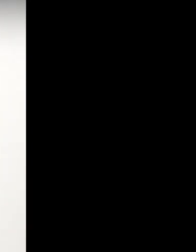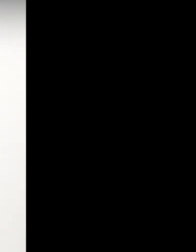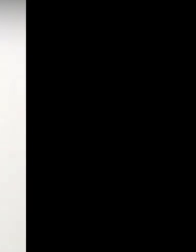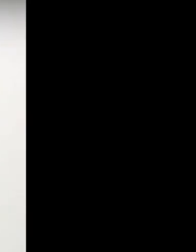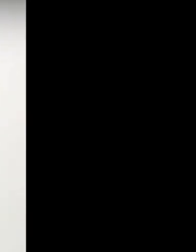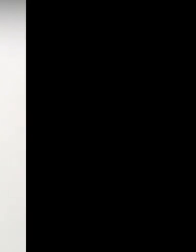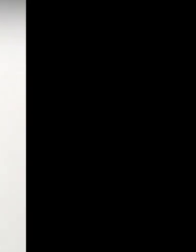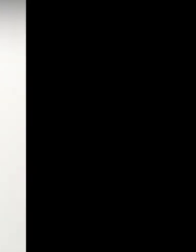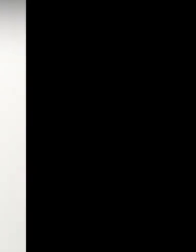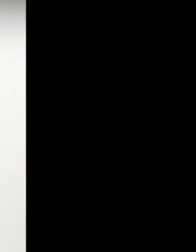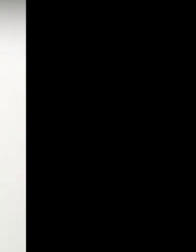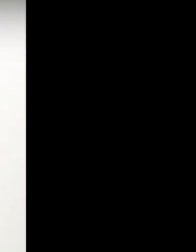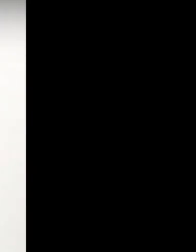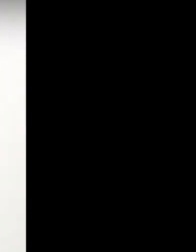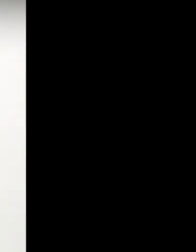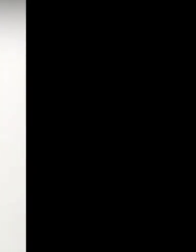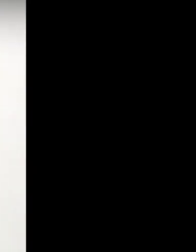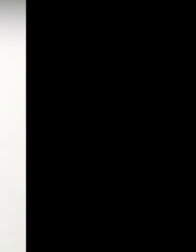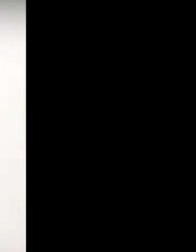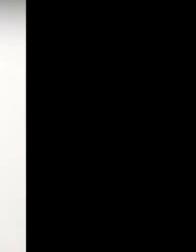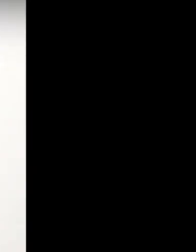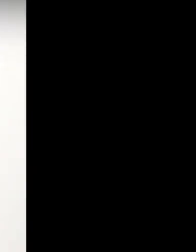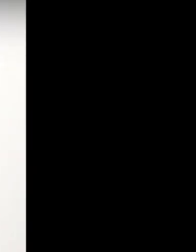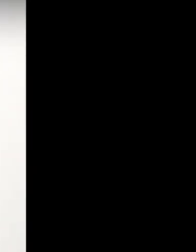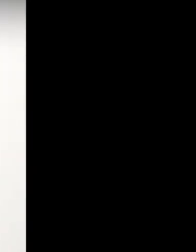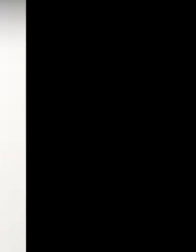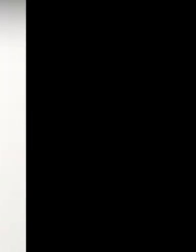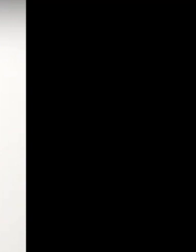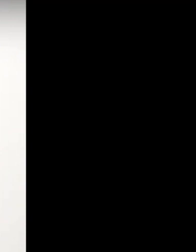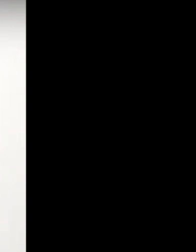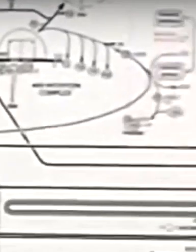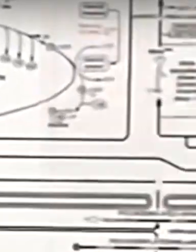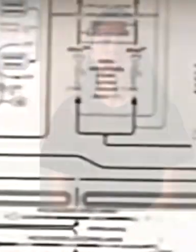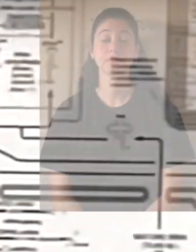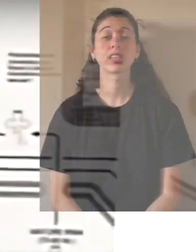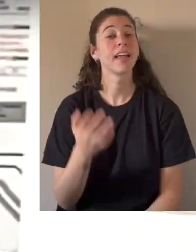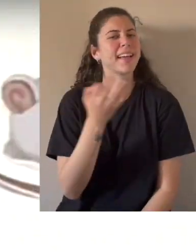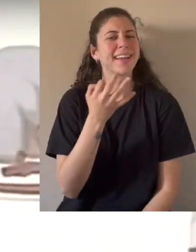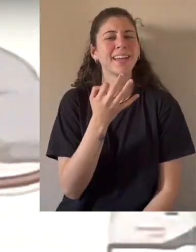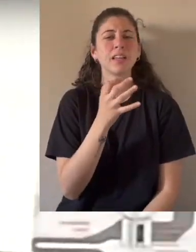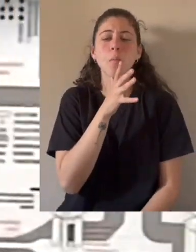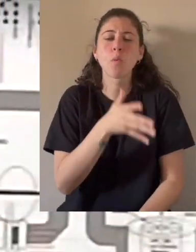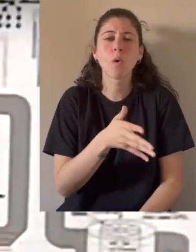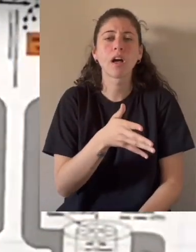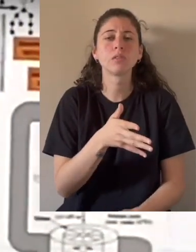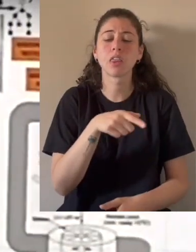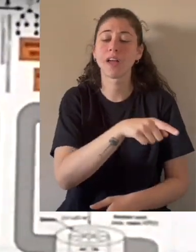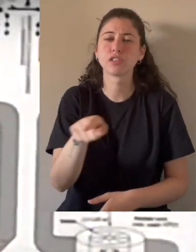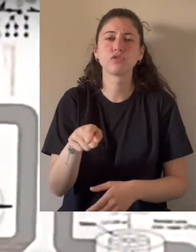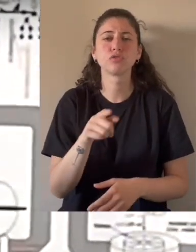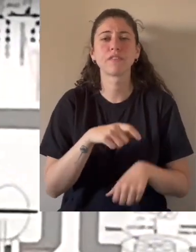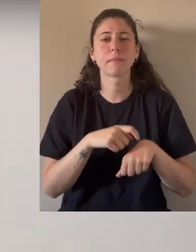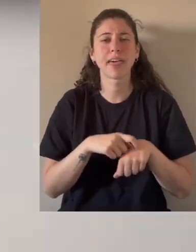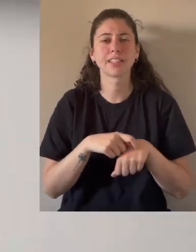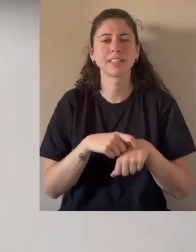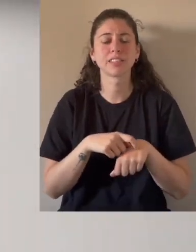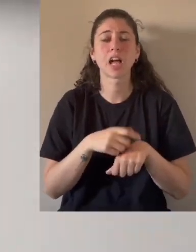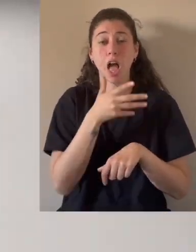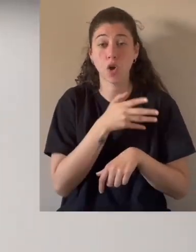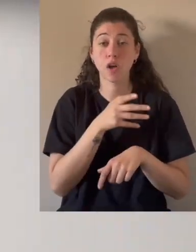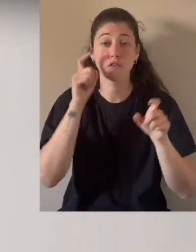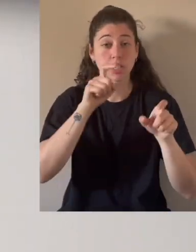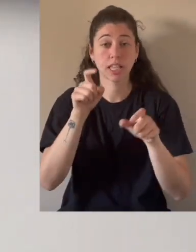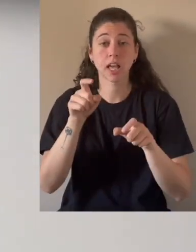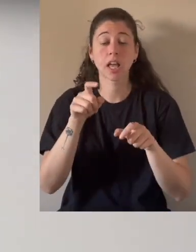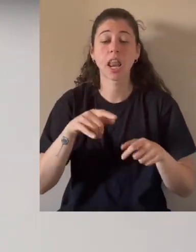salud metabólica, fuerza muscular y la esperanza de vida. ¿Qué está generando estos efectos? Os voy